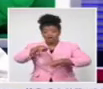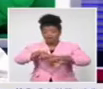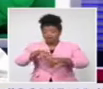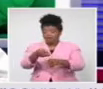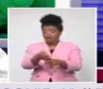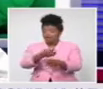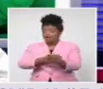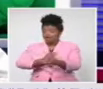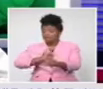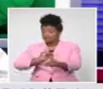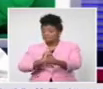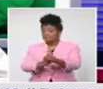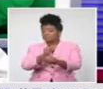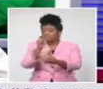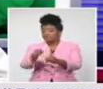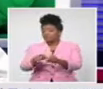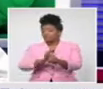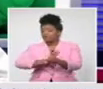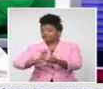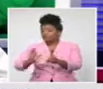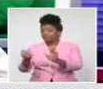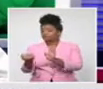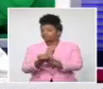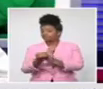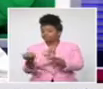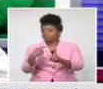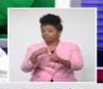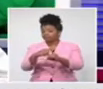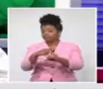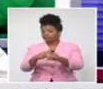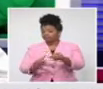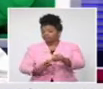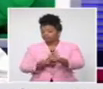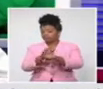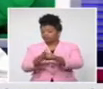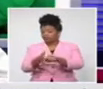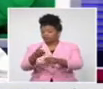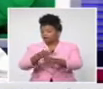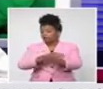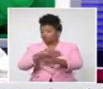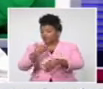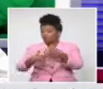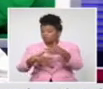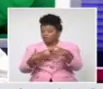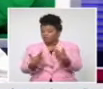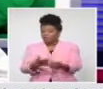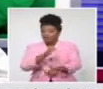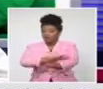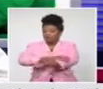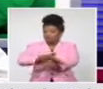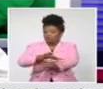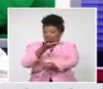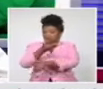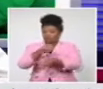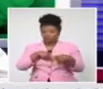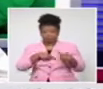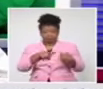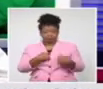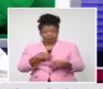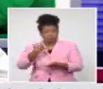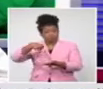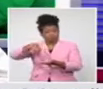caso confirmado previamente, con antecedentes de hipertensión arterial, cardiopatía isquémica y